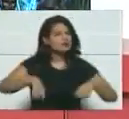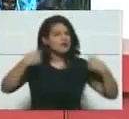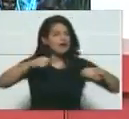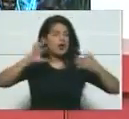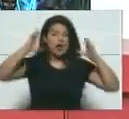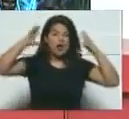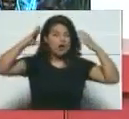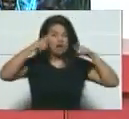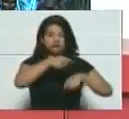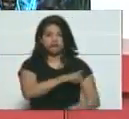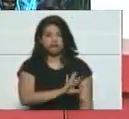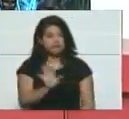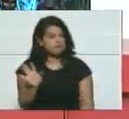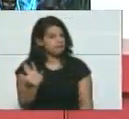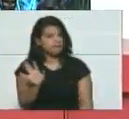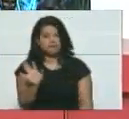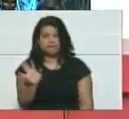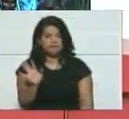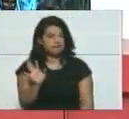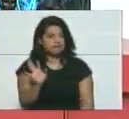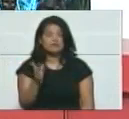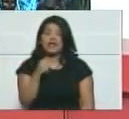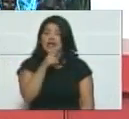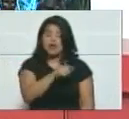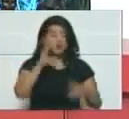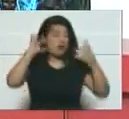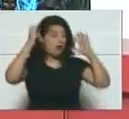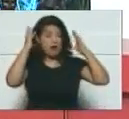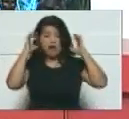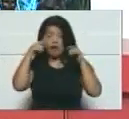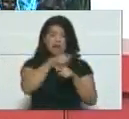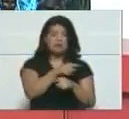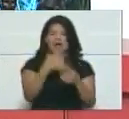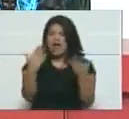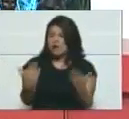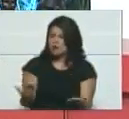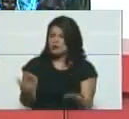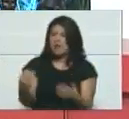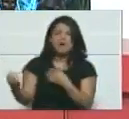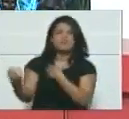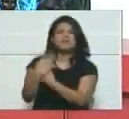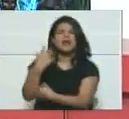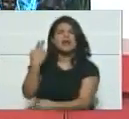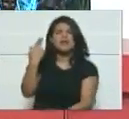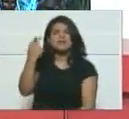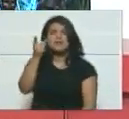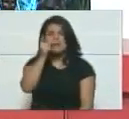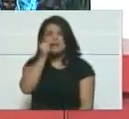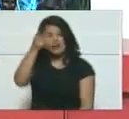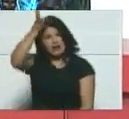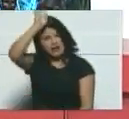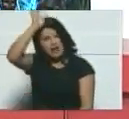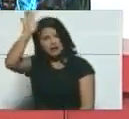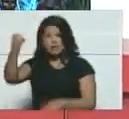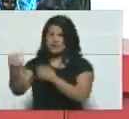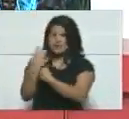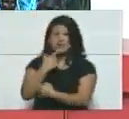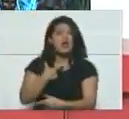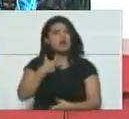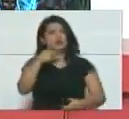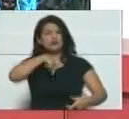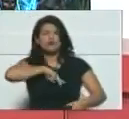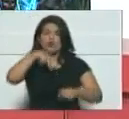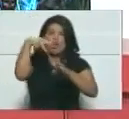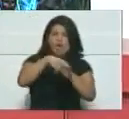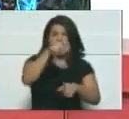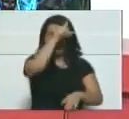desesperación. Y cuando entran en modo de desesperación, ahorita me dice Hernández que está inventando no sé qué cosa que le hicieron al monstruo de Ramo Verde. No, al monstruo